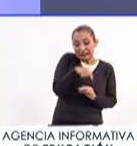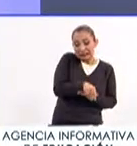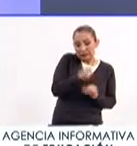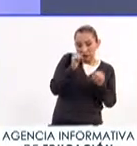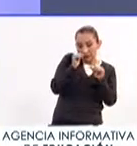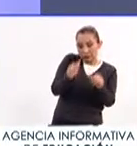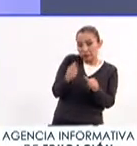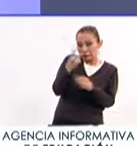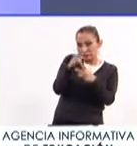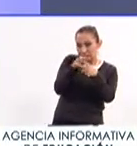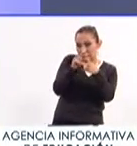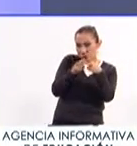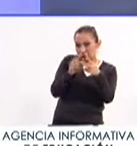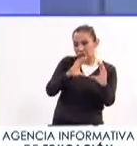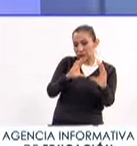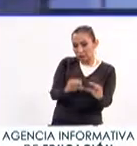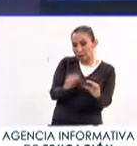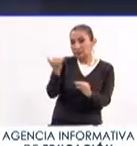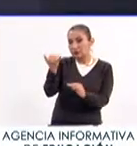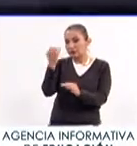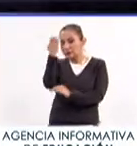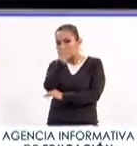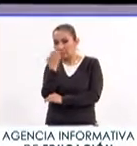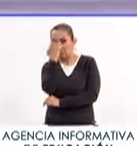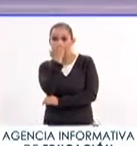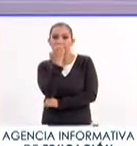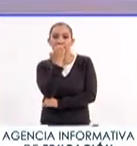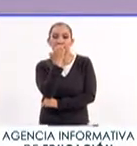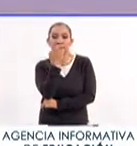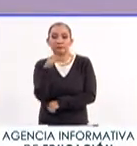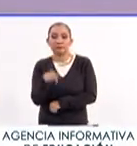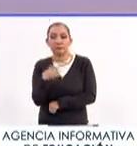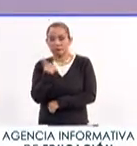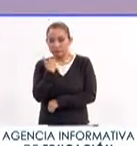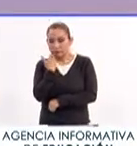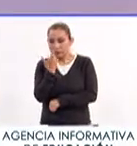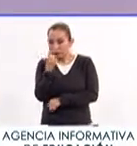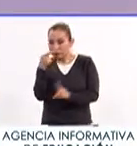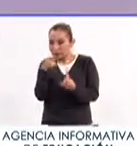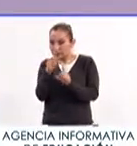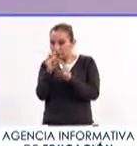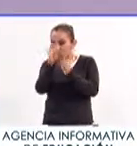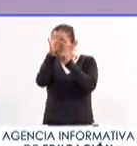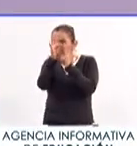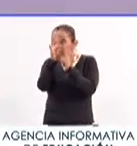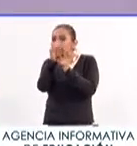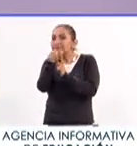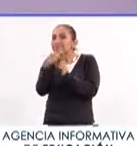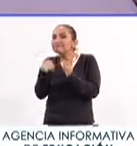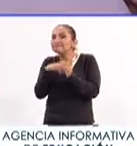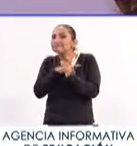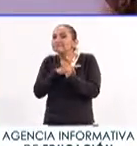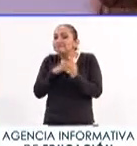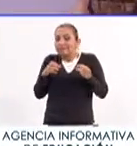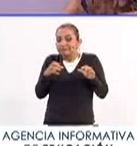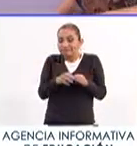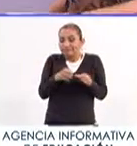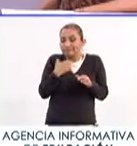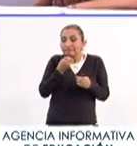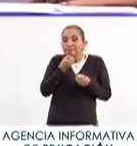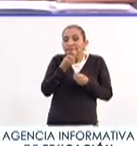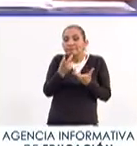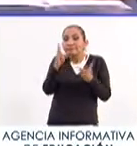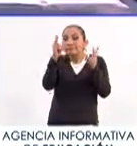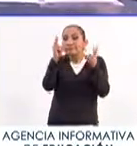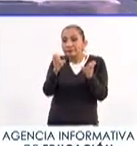nos enfocamos a dos, la enseñanza y la evaluación. Aquí yo quisiera enfatizar mucho que nosotros comunicamos